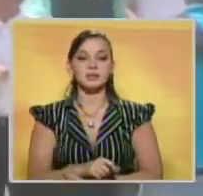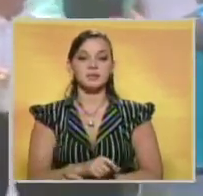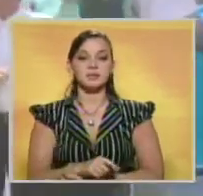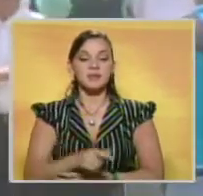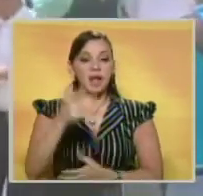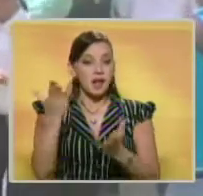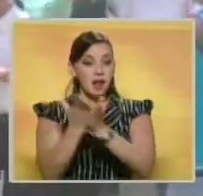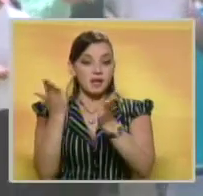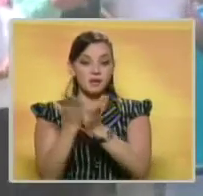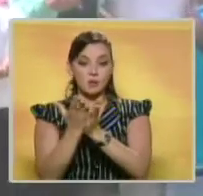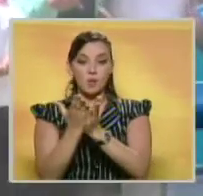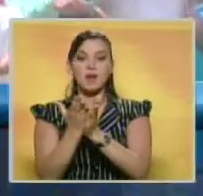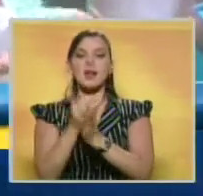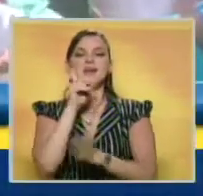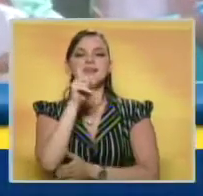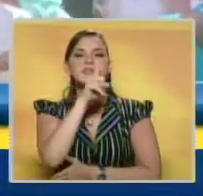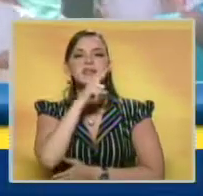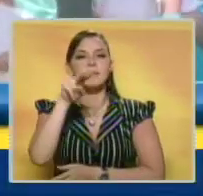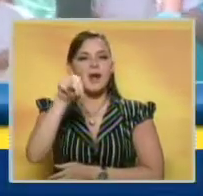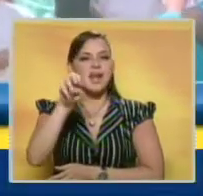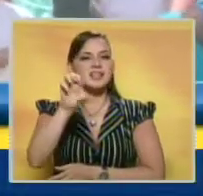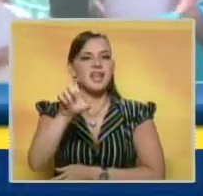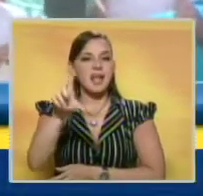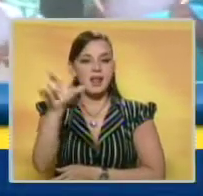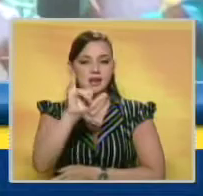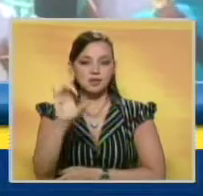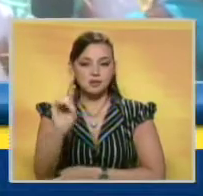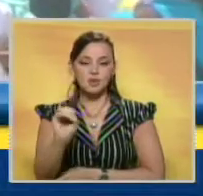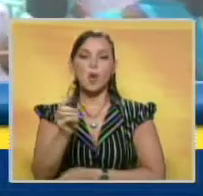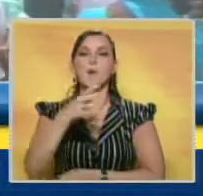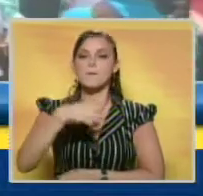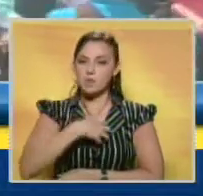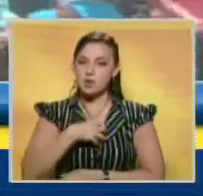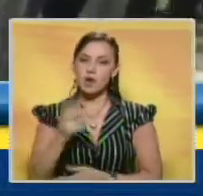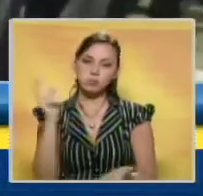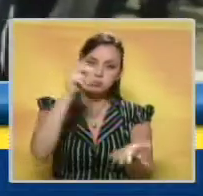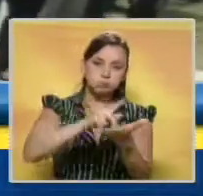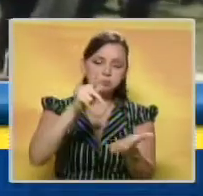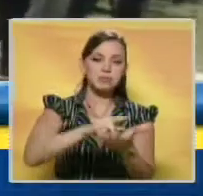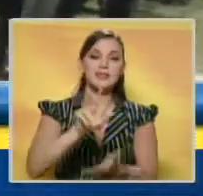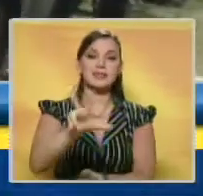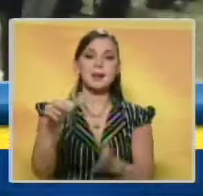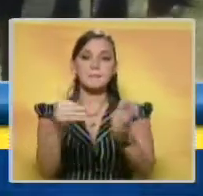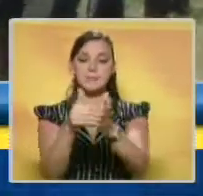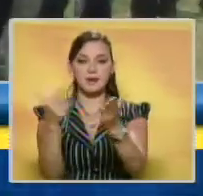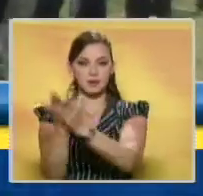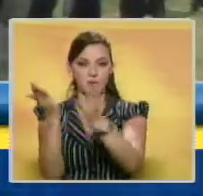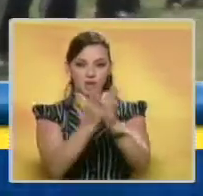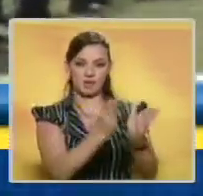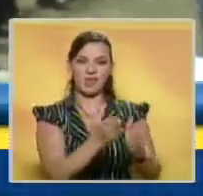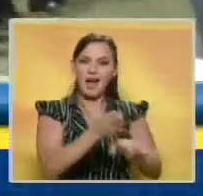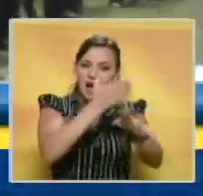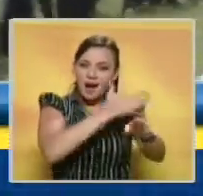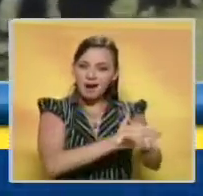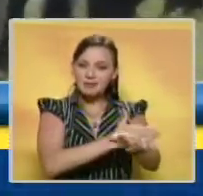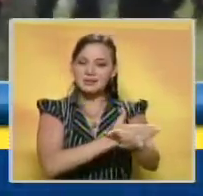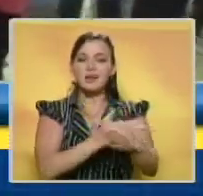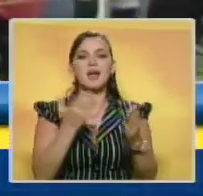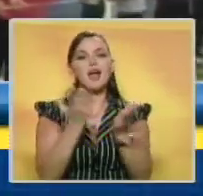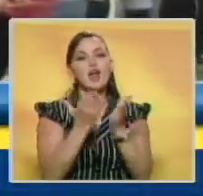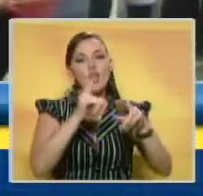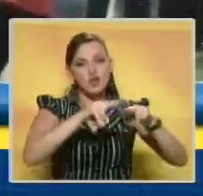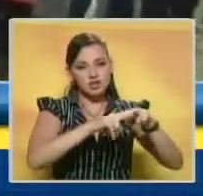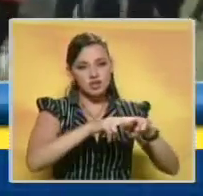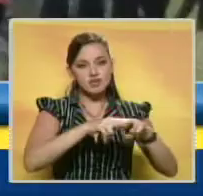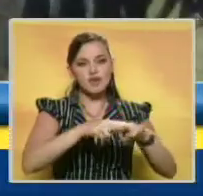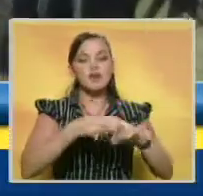La escuela Nelson Mandela tendrá una capacidad para más de 3.000 alumnos. Anteriormente, los niños recibían clases en aulas móviles y ahora